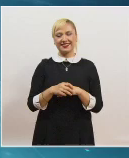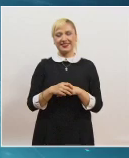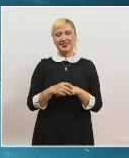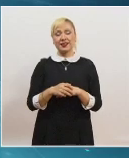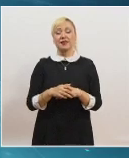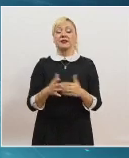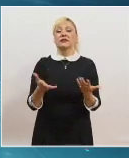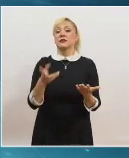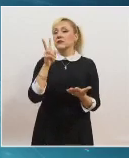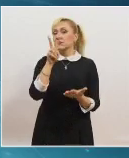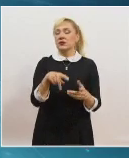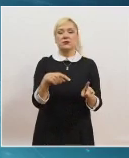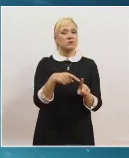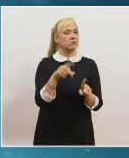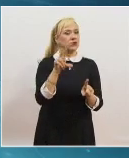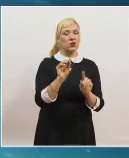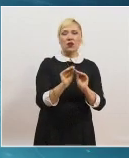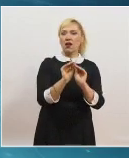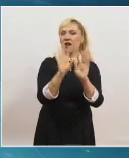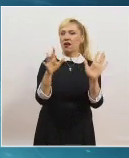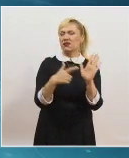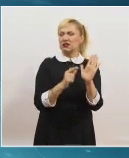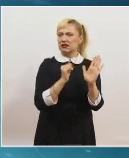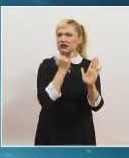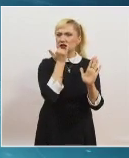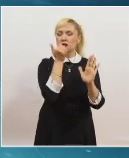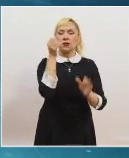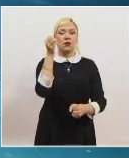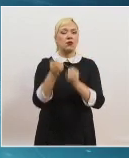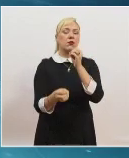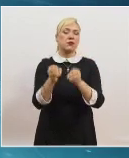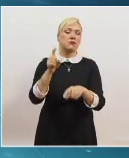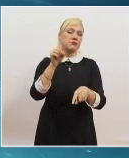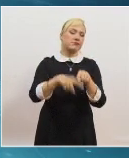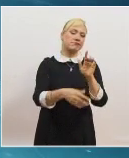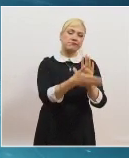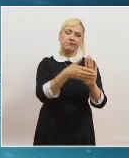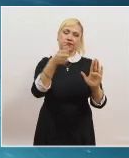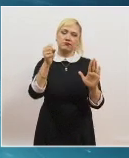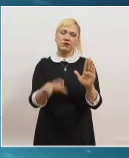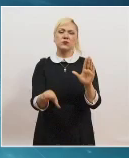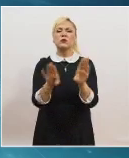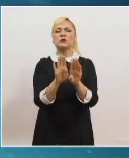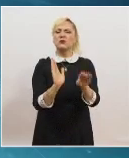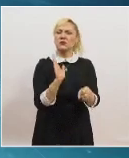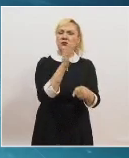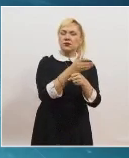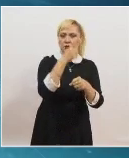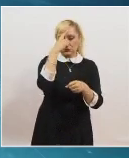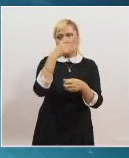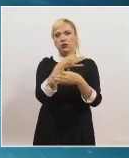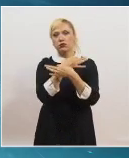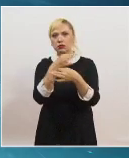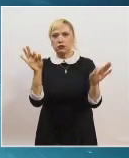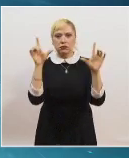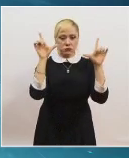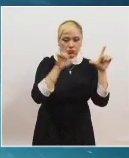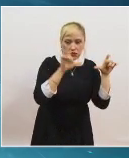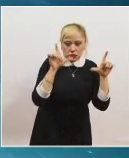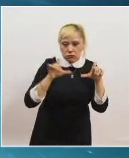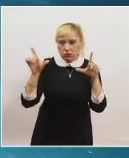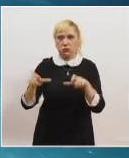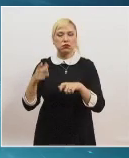Por resultar imprecisa y poco clara, la Corte invalidó disposición que sancionaba la divulgación audiovisual de